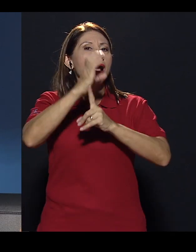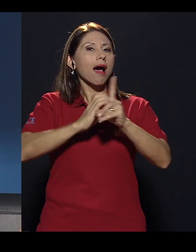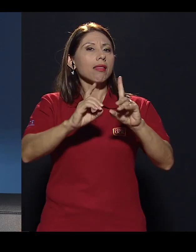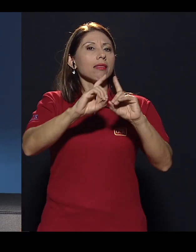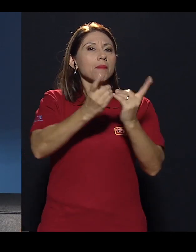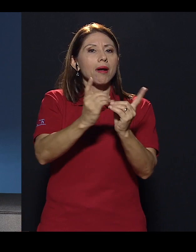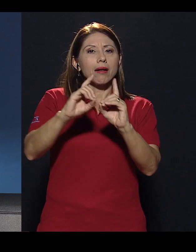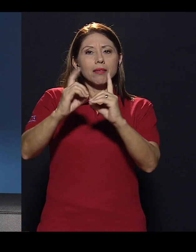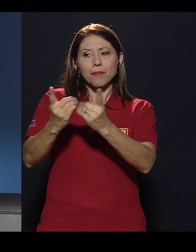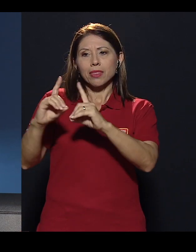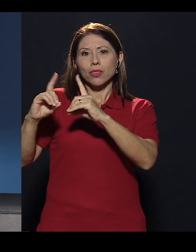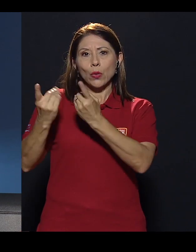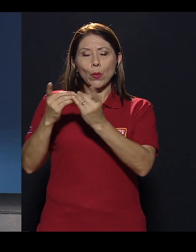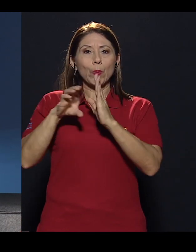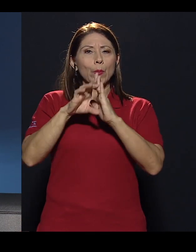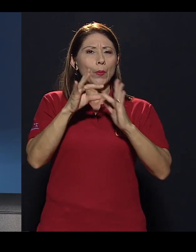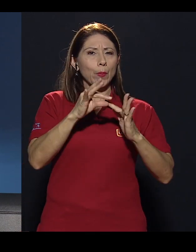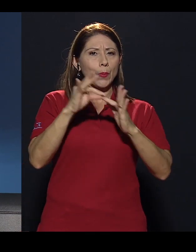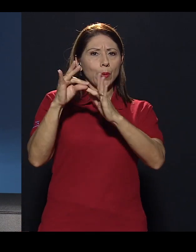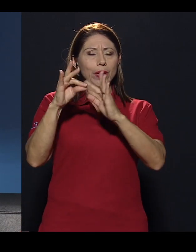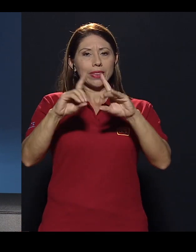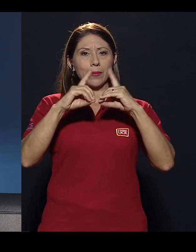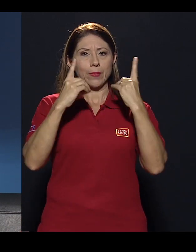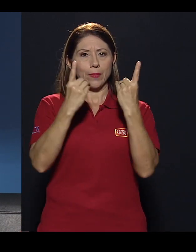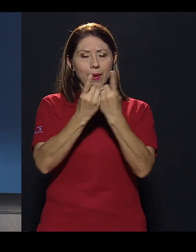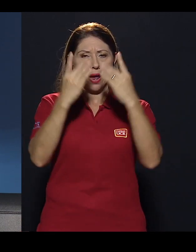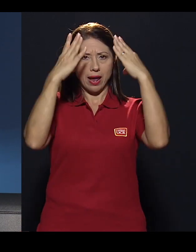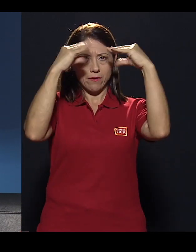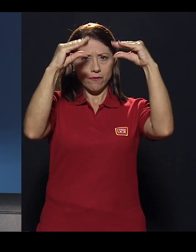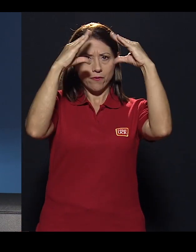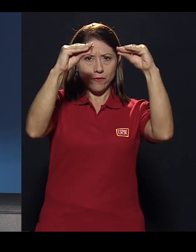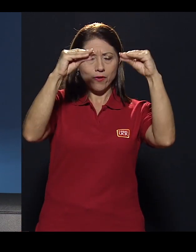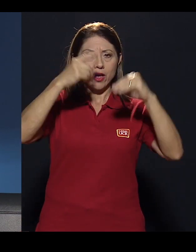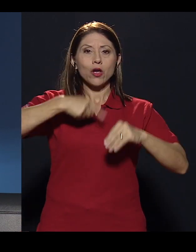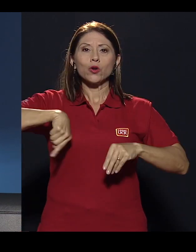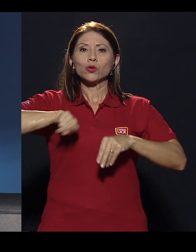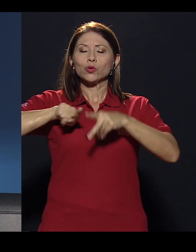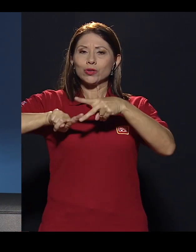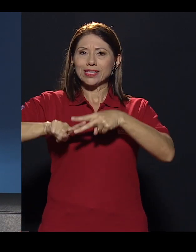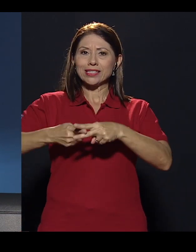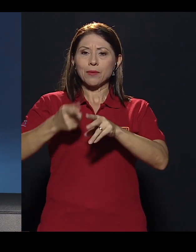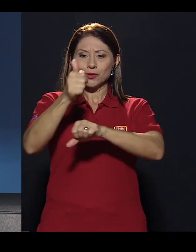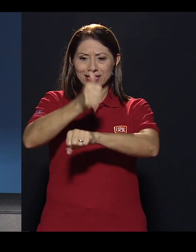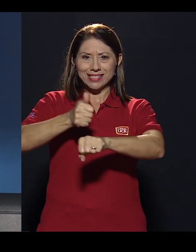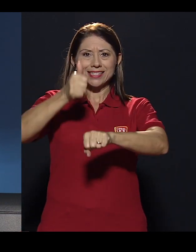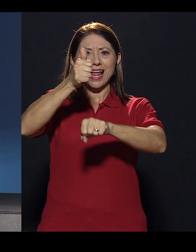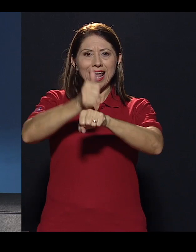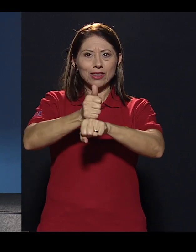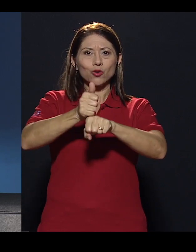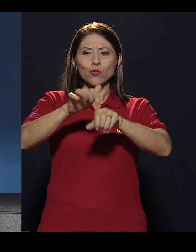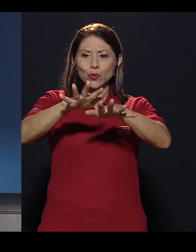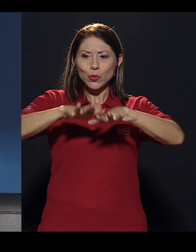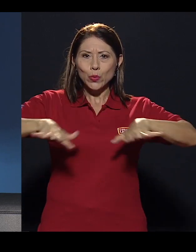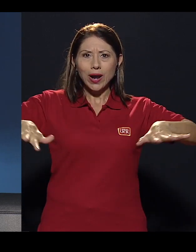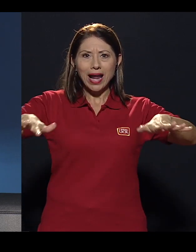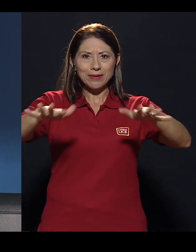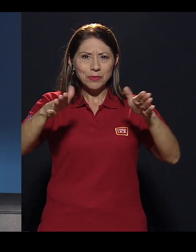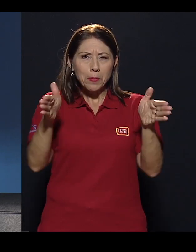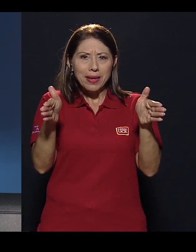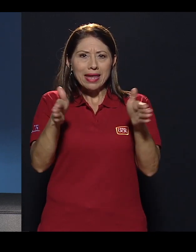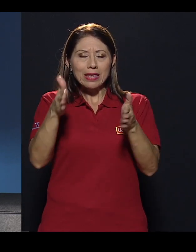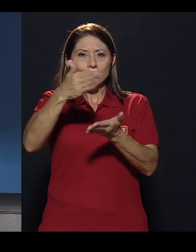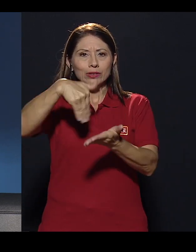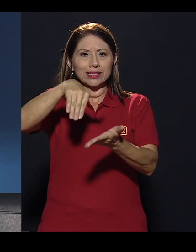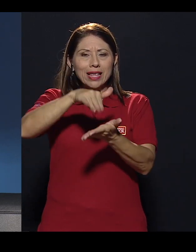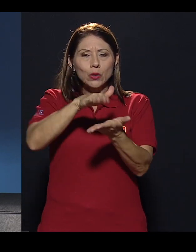departamentos, particularmente en el caso del Departamento de Información, iniciamos instalando un pequeño centro de